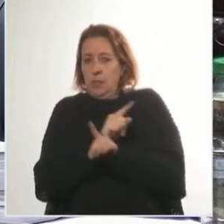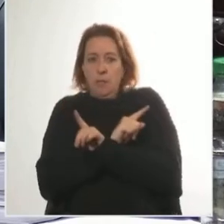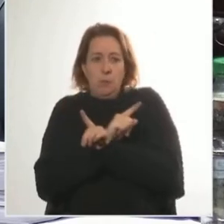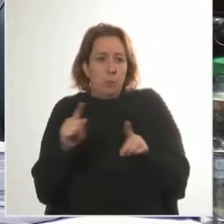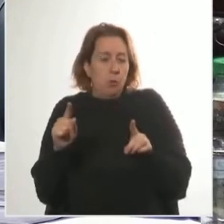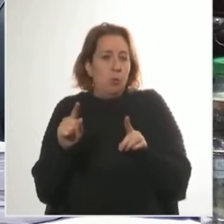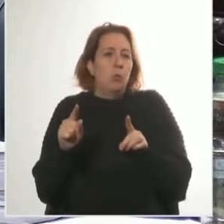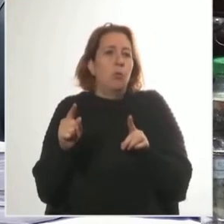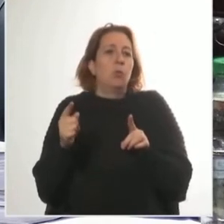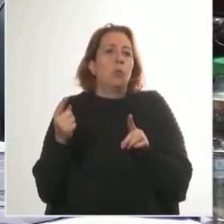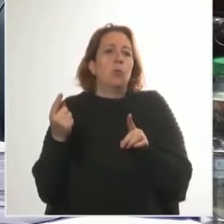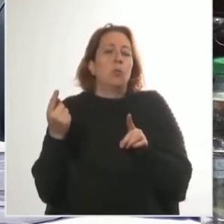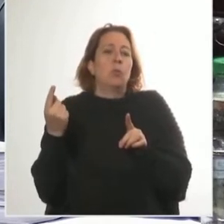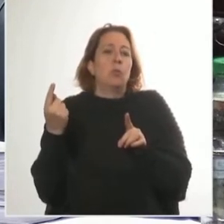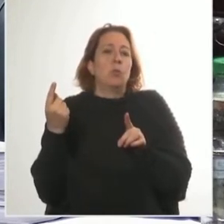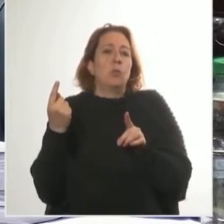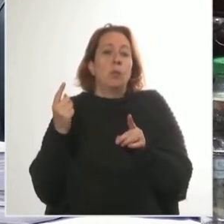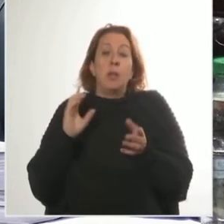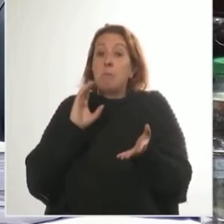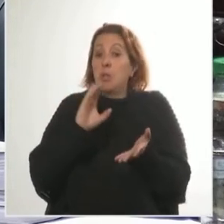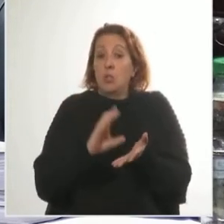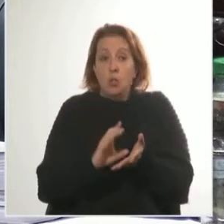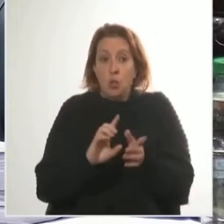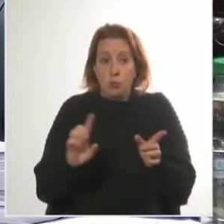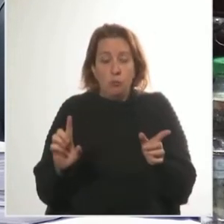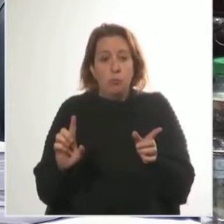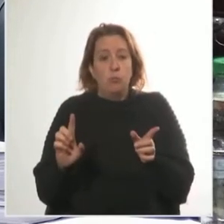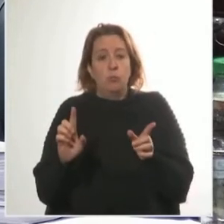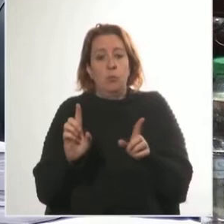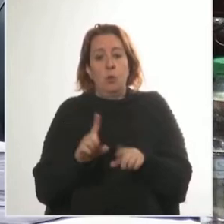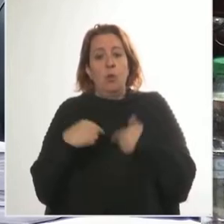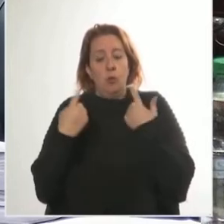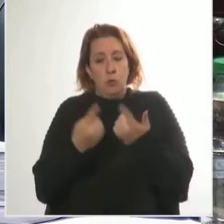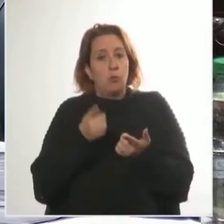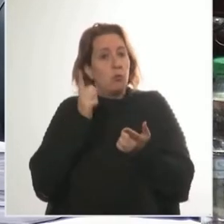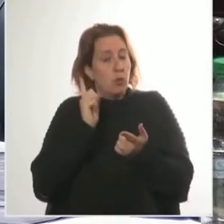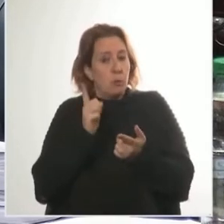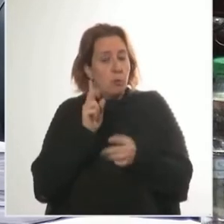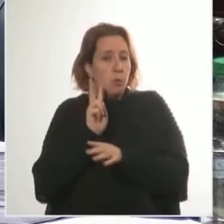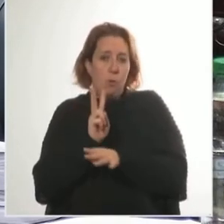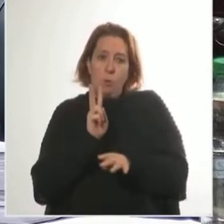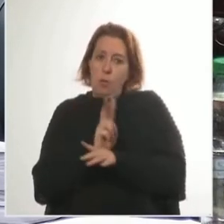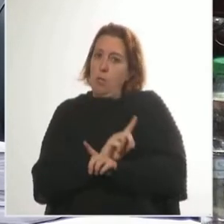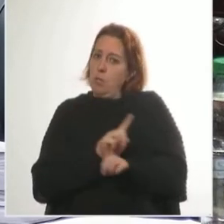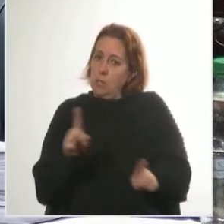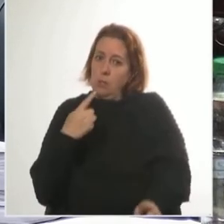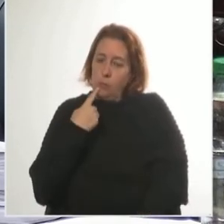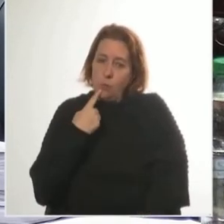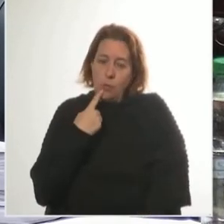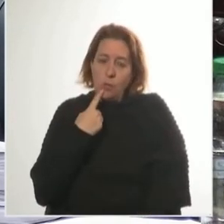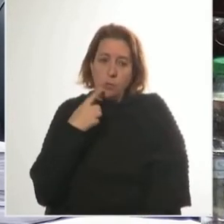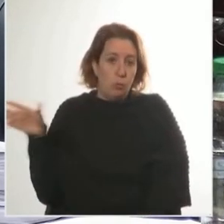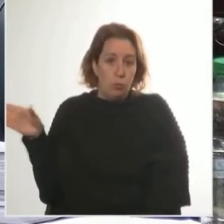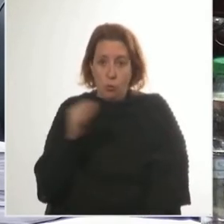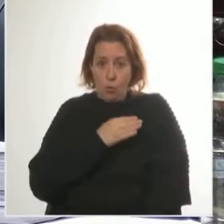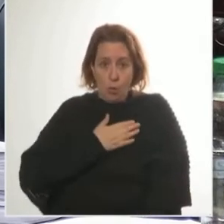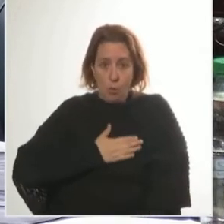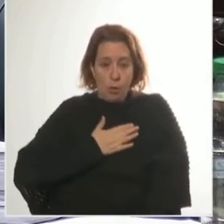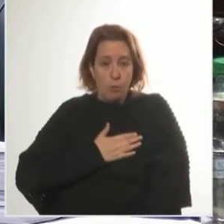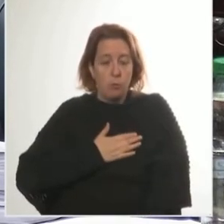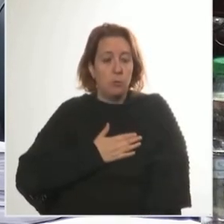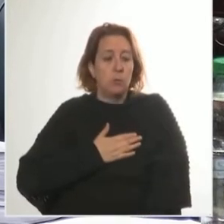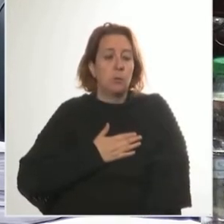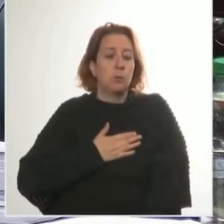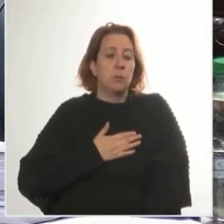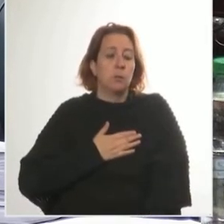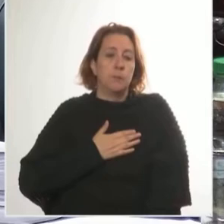ni nada por el estilo, cosa que tenemos que cuidar sin duda, y en eso estamos todos de acuerdo,